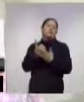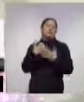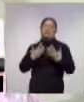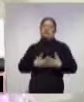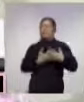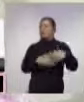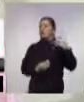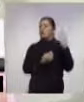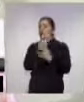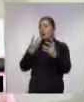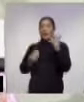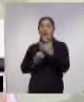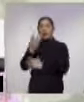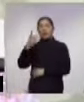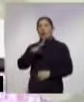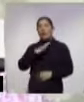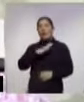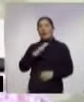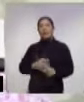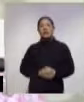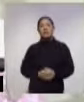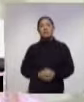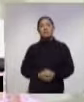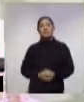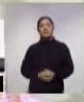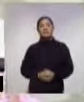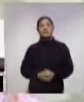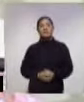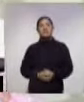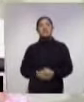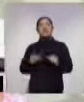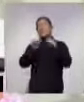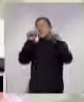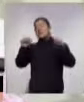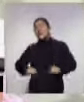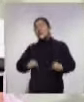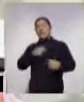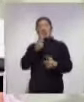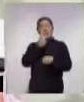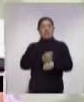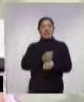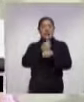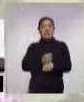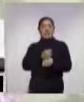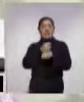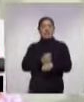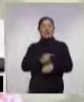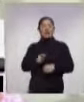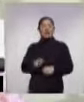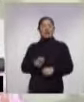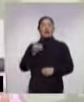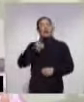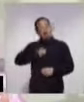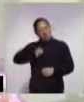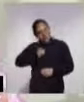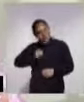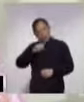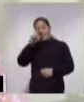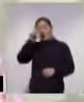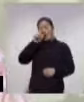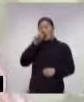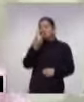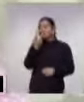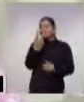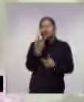nuevo, tenemos los dos sistemas de terapia de electro y de ultrasonido en un solo equipo, es